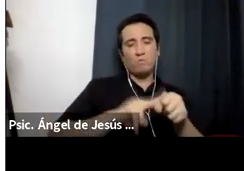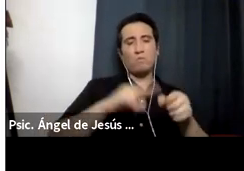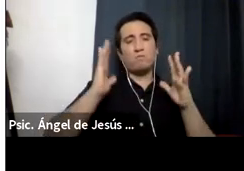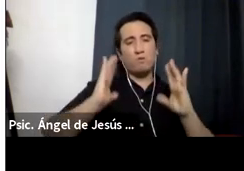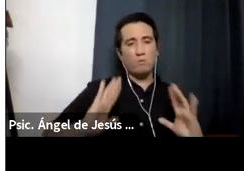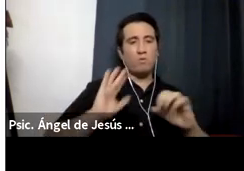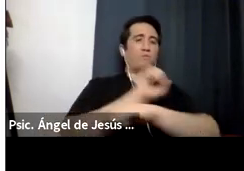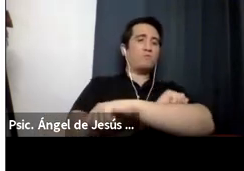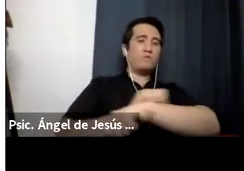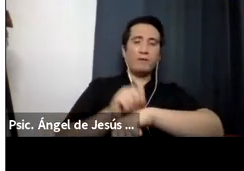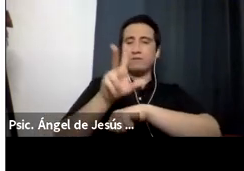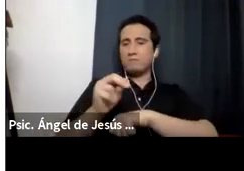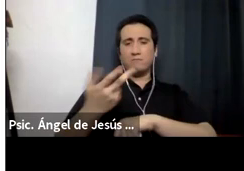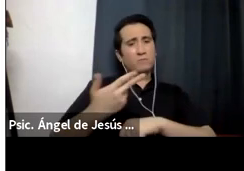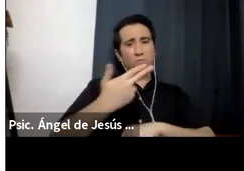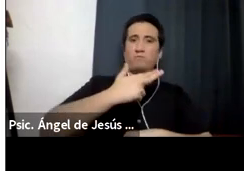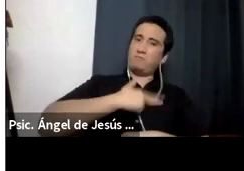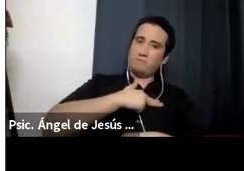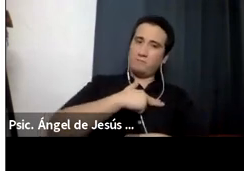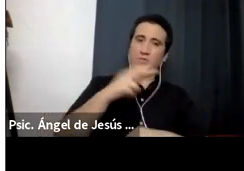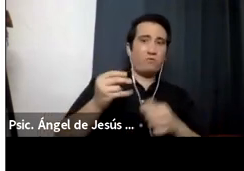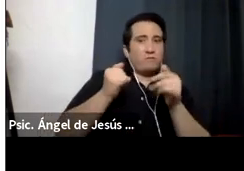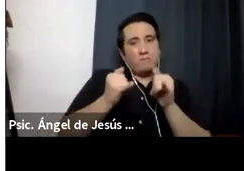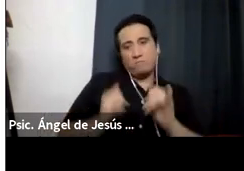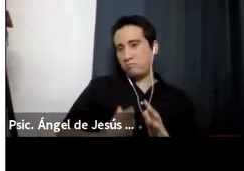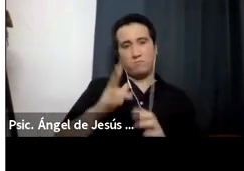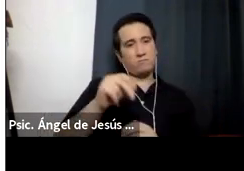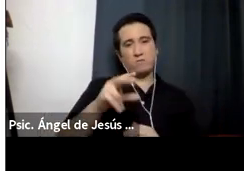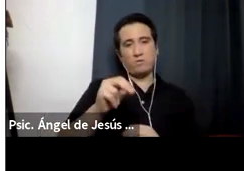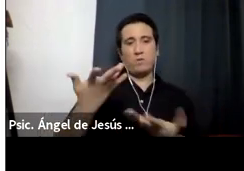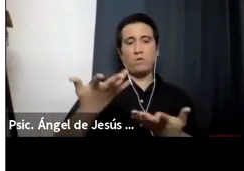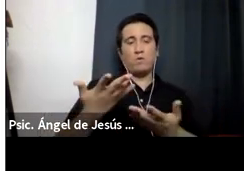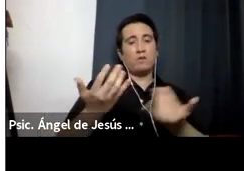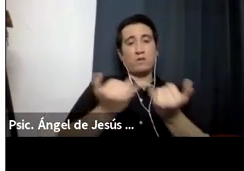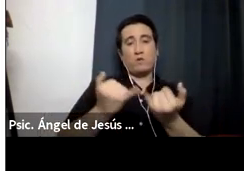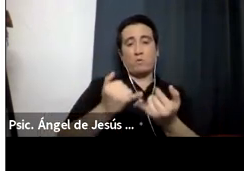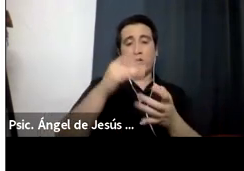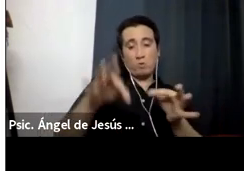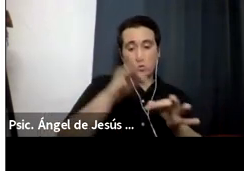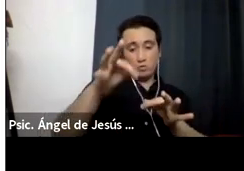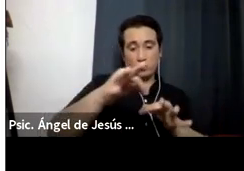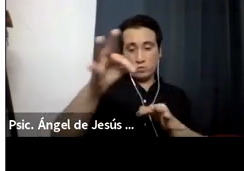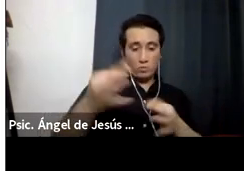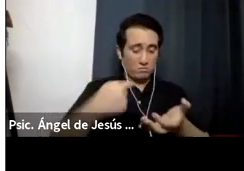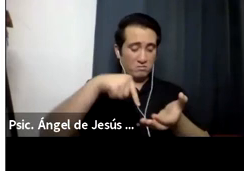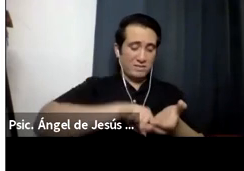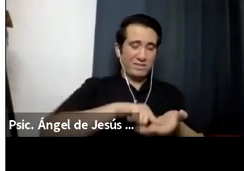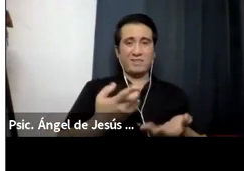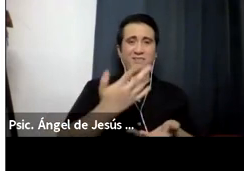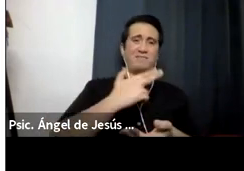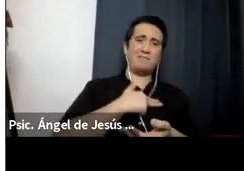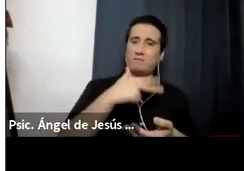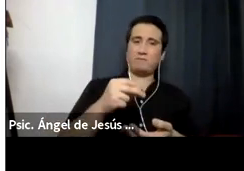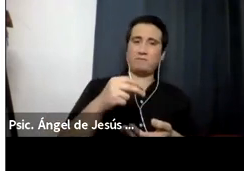no pesen mucho tampoco, sin adornos o costuras, sobre todo internas, que pueden ocasionar algún tipo de ampolla, con